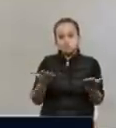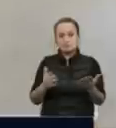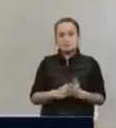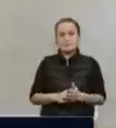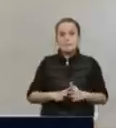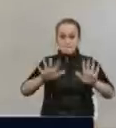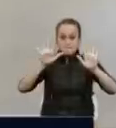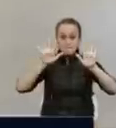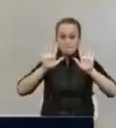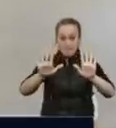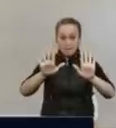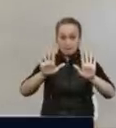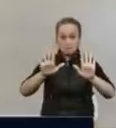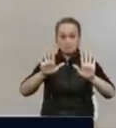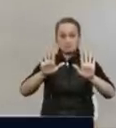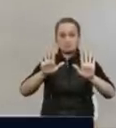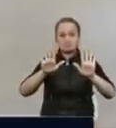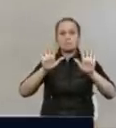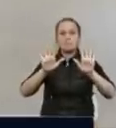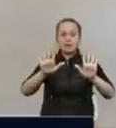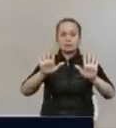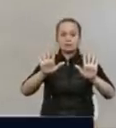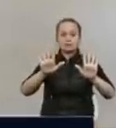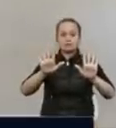paro que